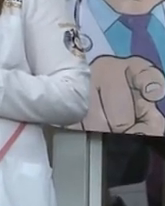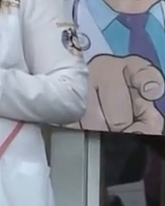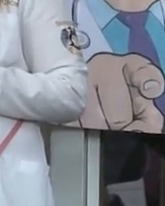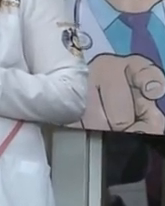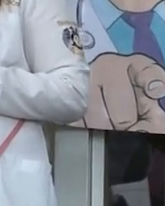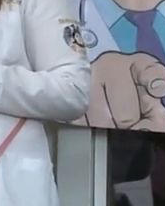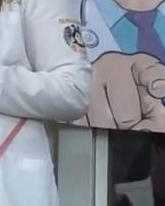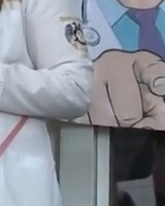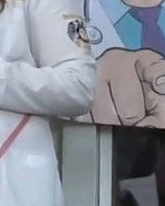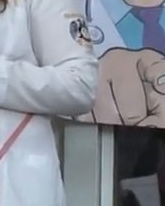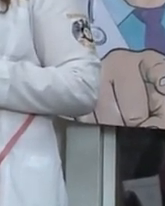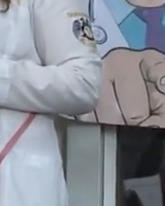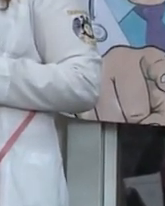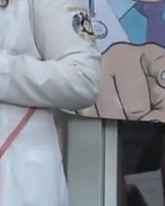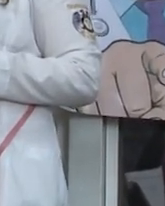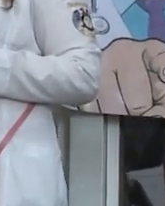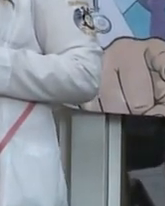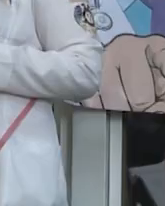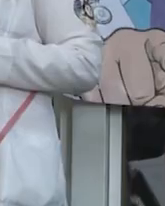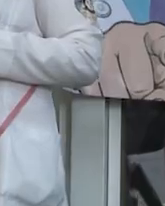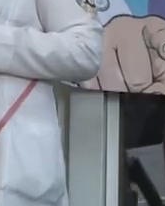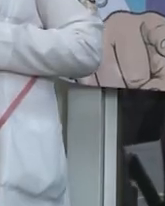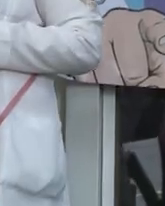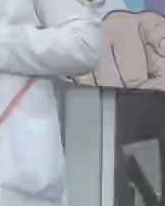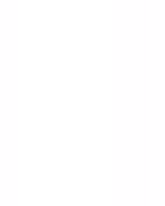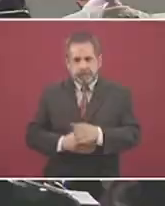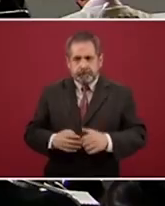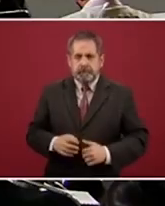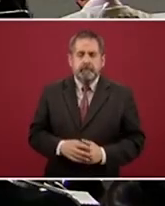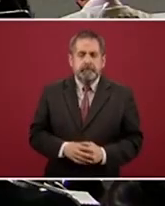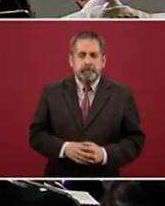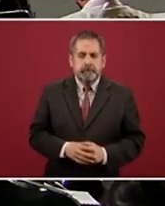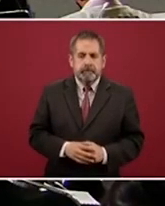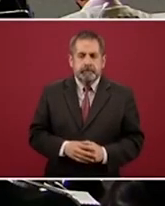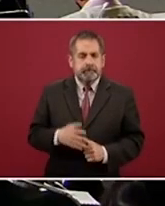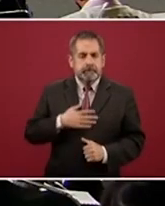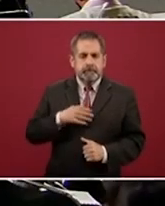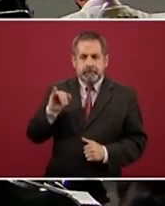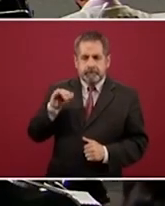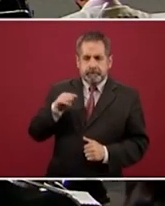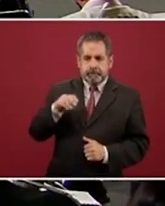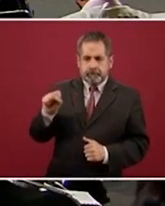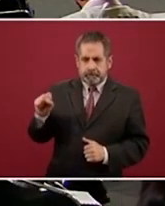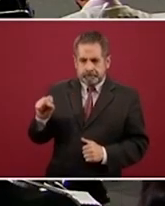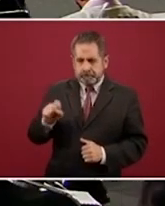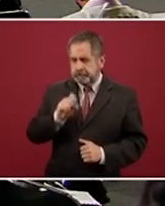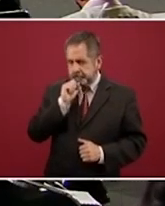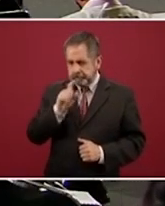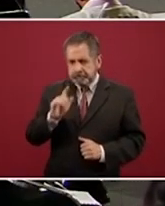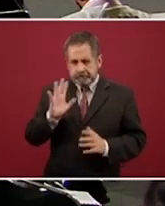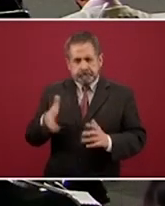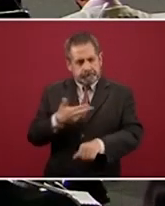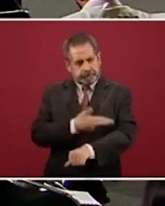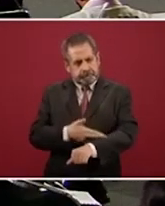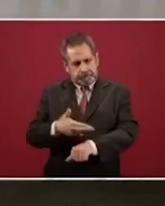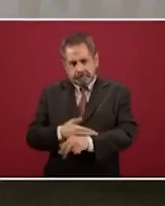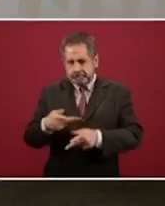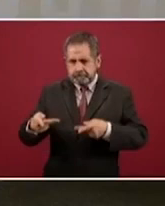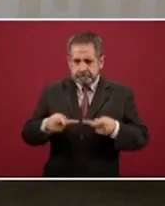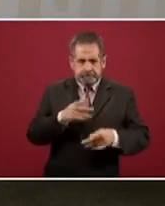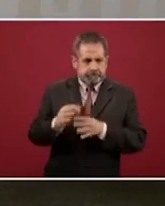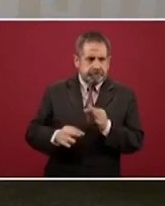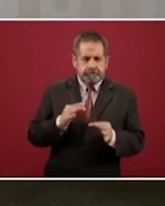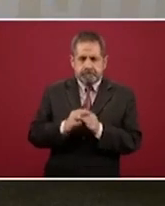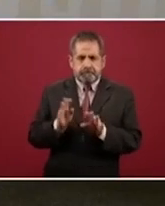para atender posibles casos de kobe 19 en el país en el límite también hemos tomado tiempo para prepararnos en los hospitales